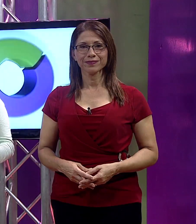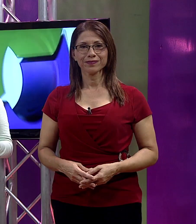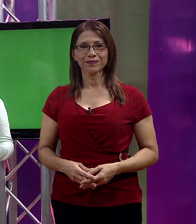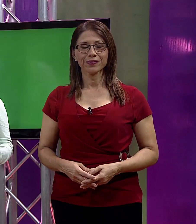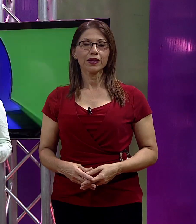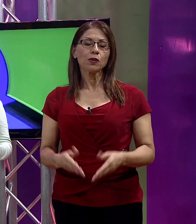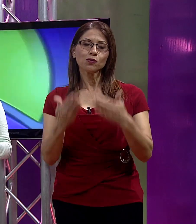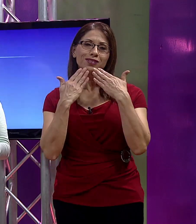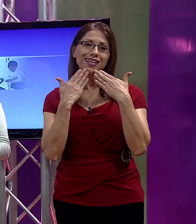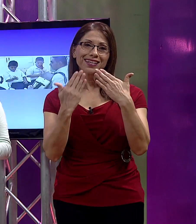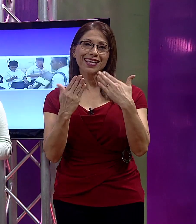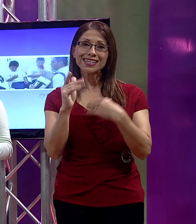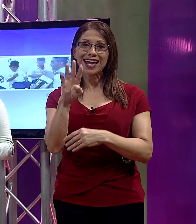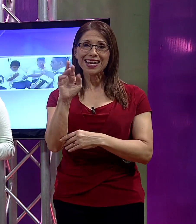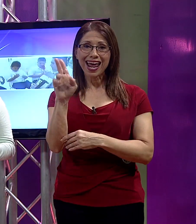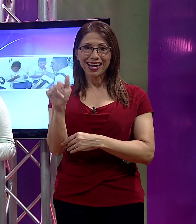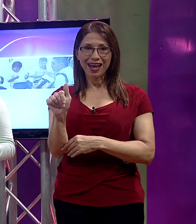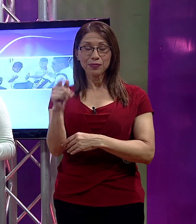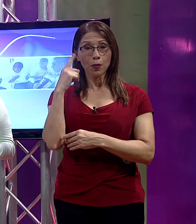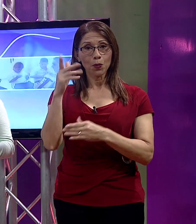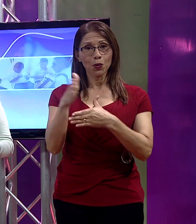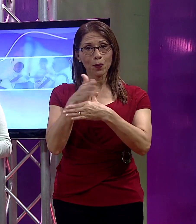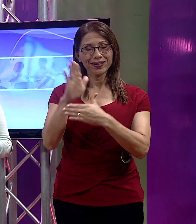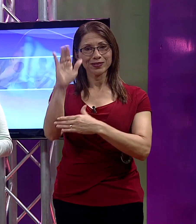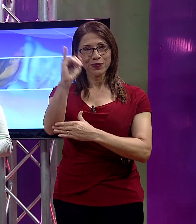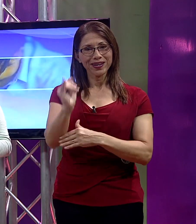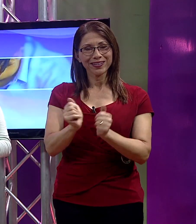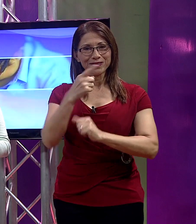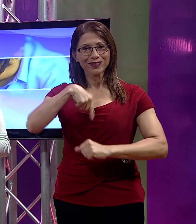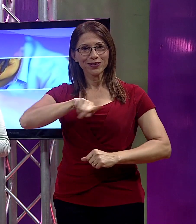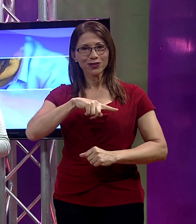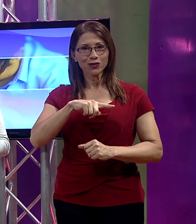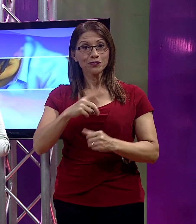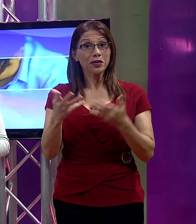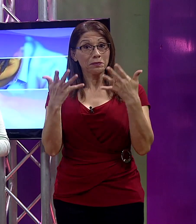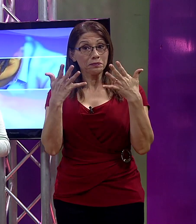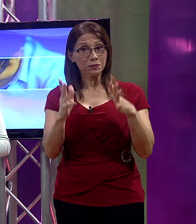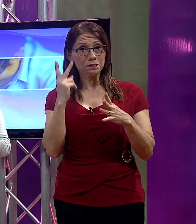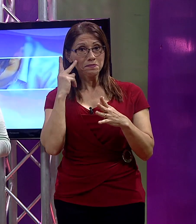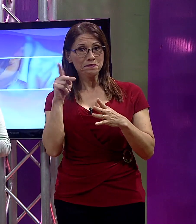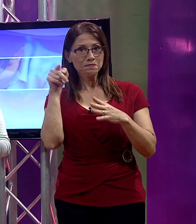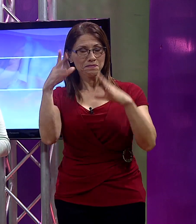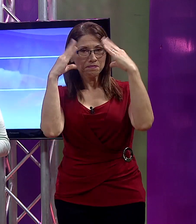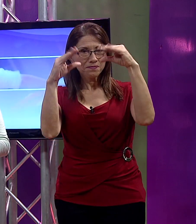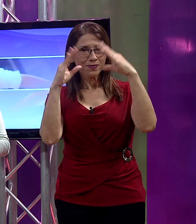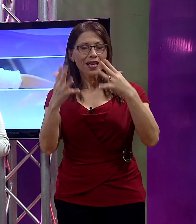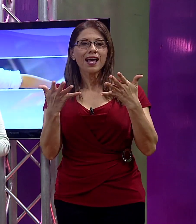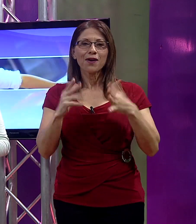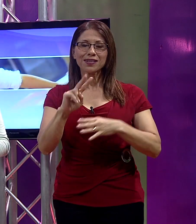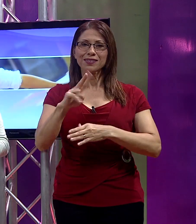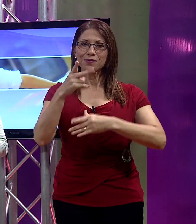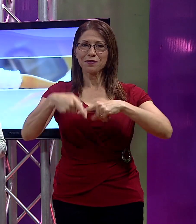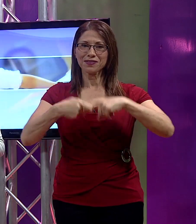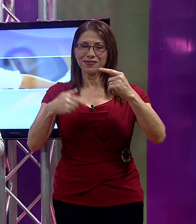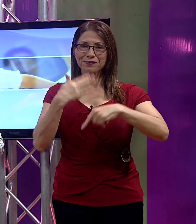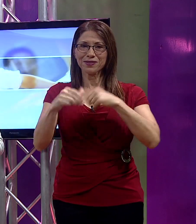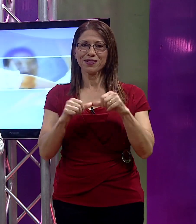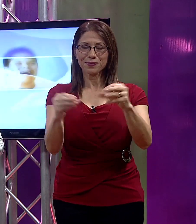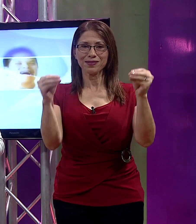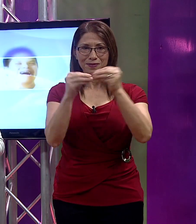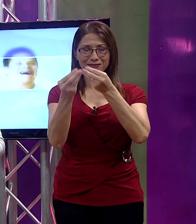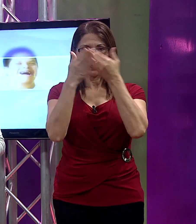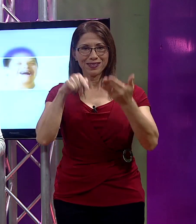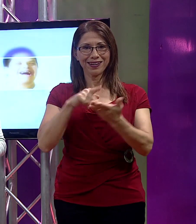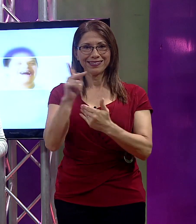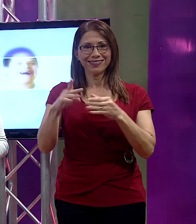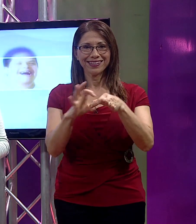Muchas gracias Arianna Por compartir Su arte Con nosotros Y después De esta semblanza Vamos a nuestra Segunda pausa Y ya volvemos Con más